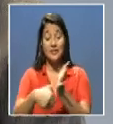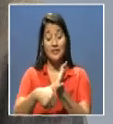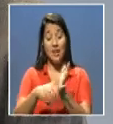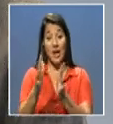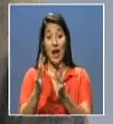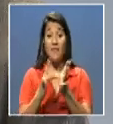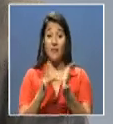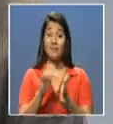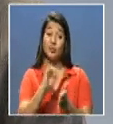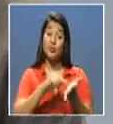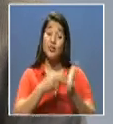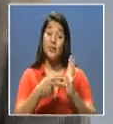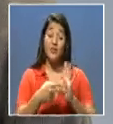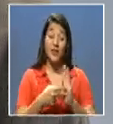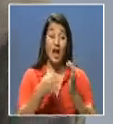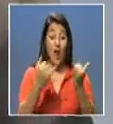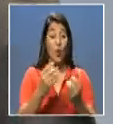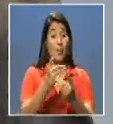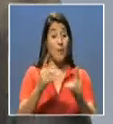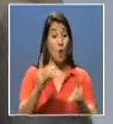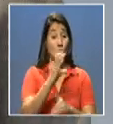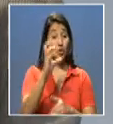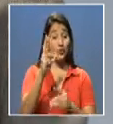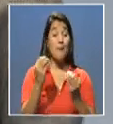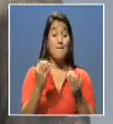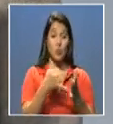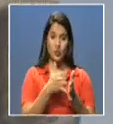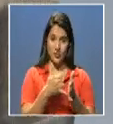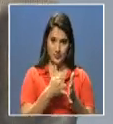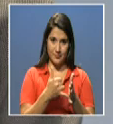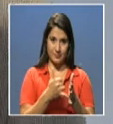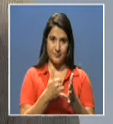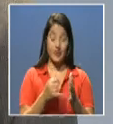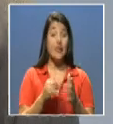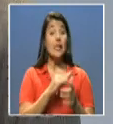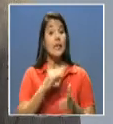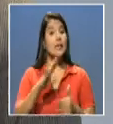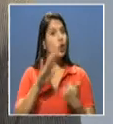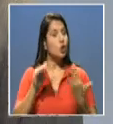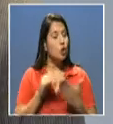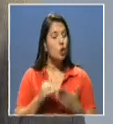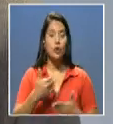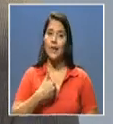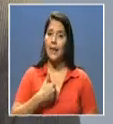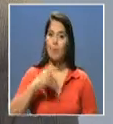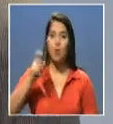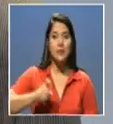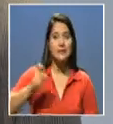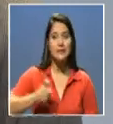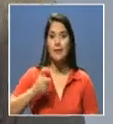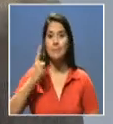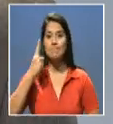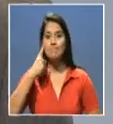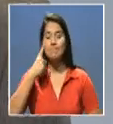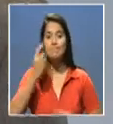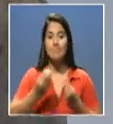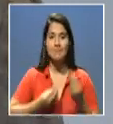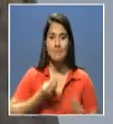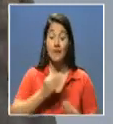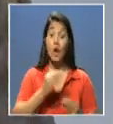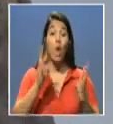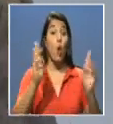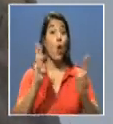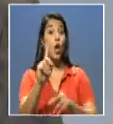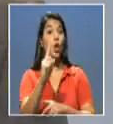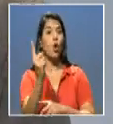la debilidad de la democracia costarricense. Ante todo eso, todos tenemos la necesidad de reaccionar y ojalá no simplemente hacer como